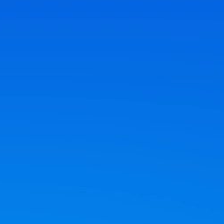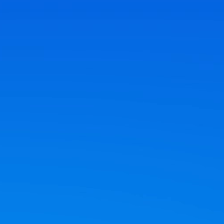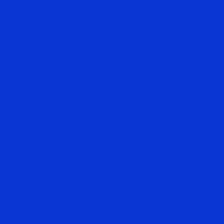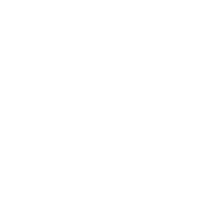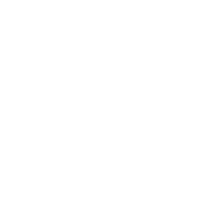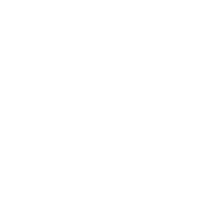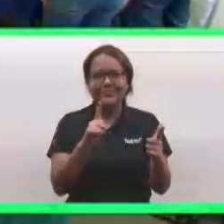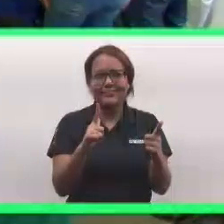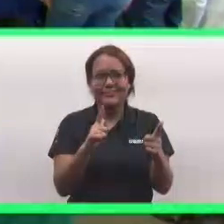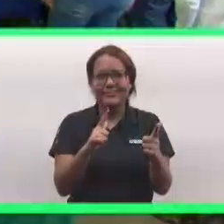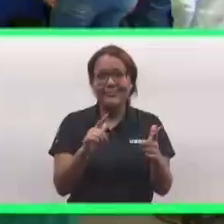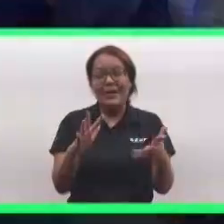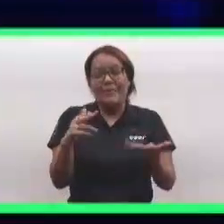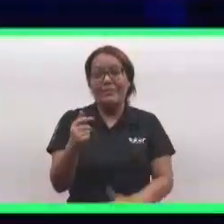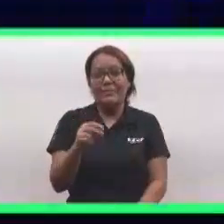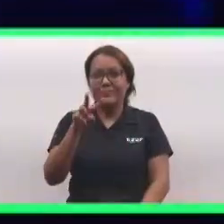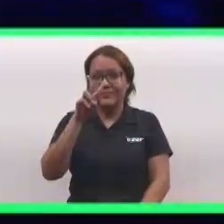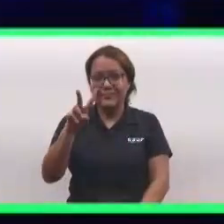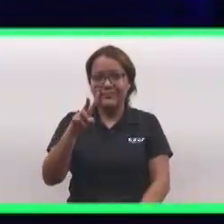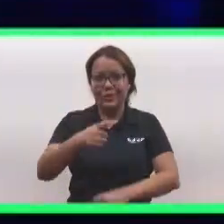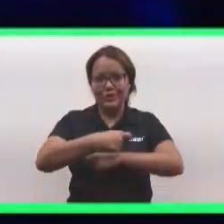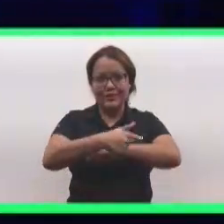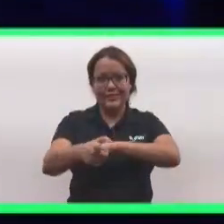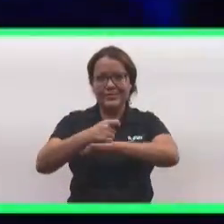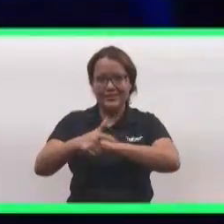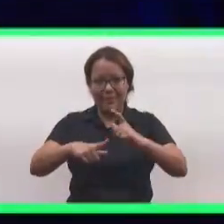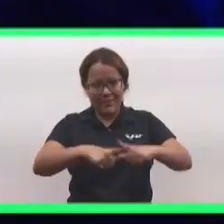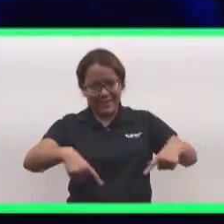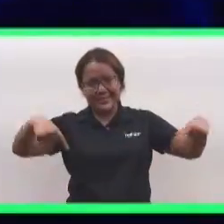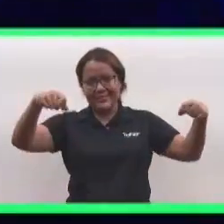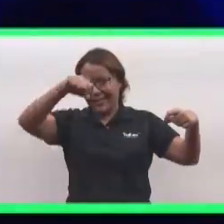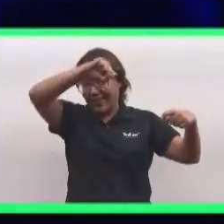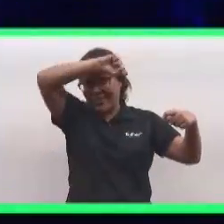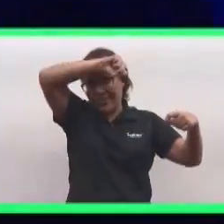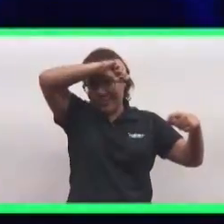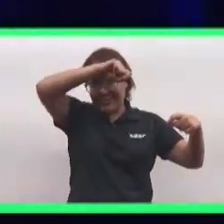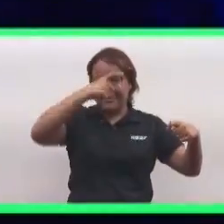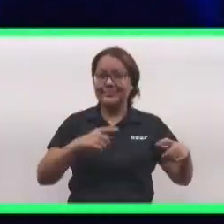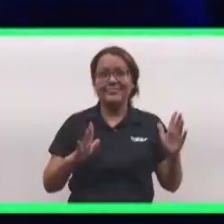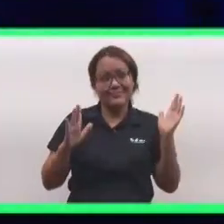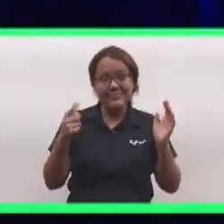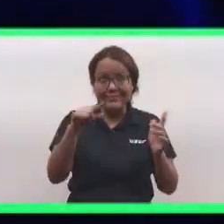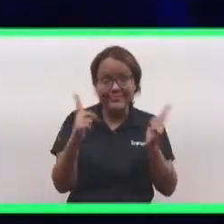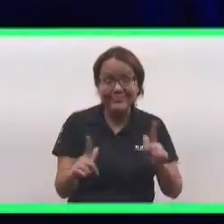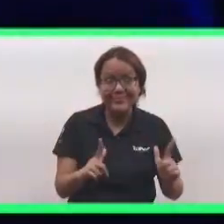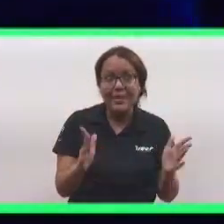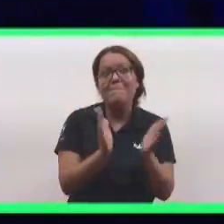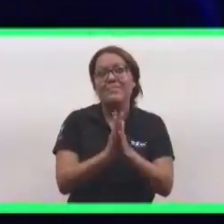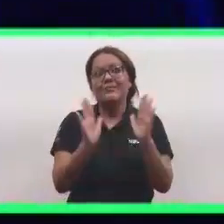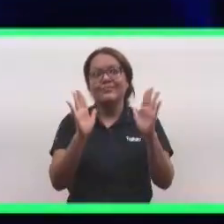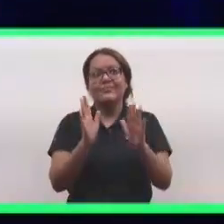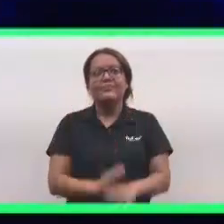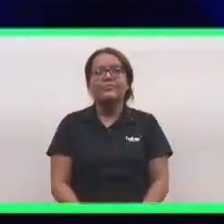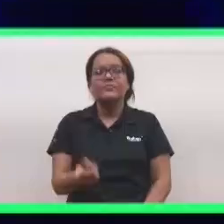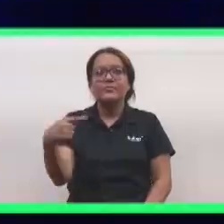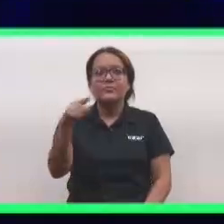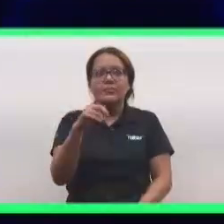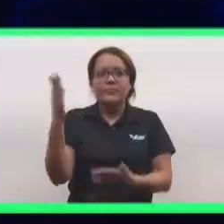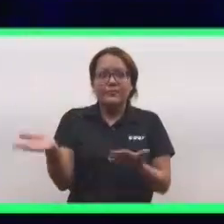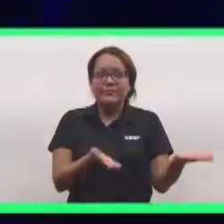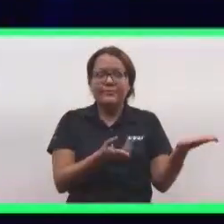Para el 2 de diciembre en el Estadio Cuscatlán es la pregunta. Bueno, démosle ese aplauso al Señor. Sean bienvenidos el día de